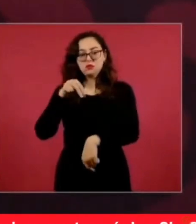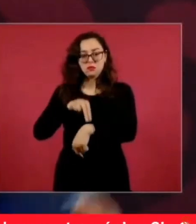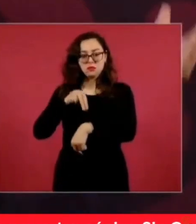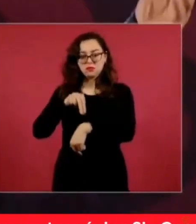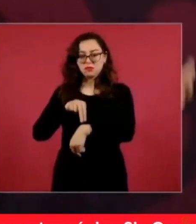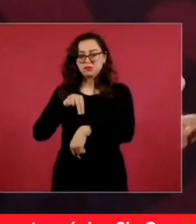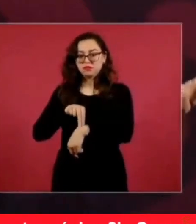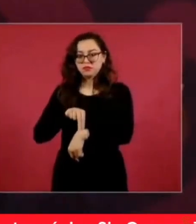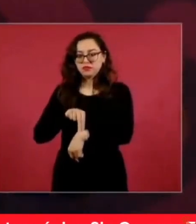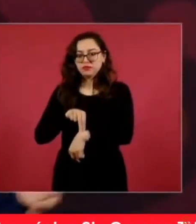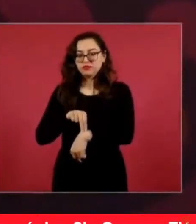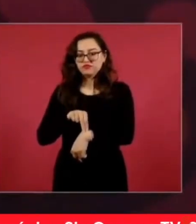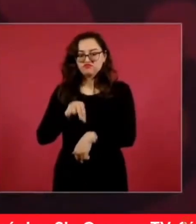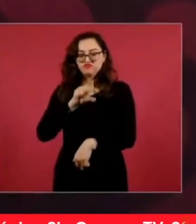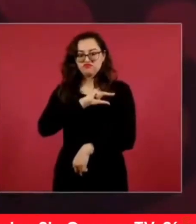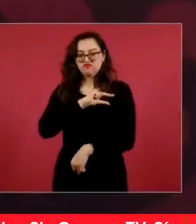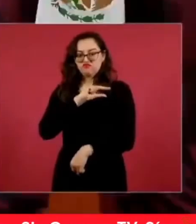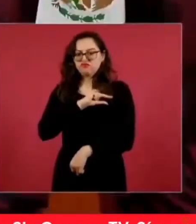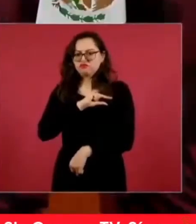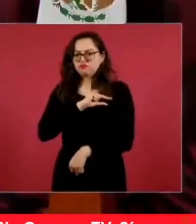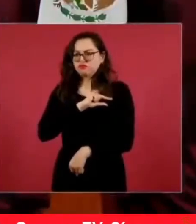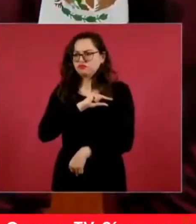que se molestan